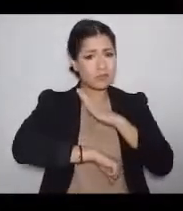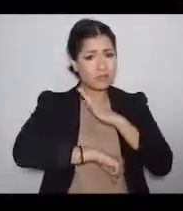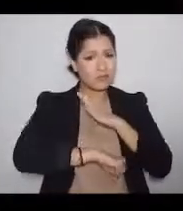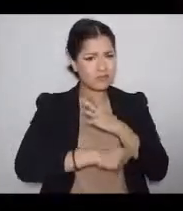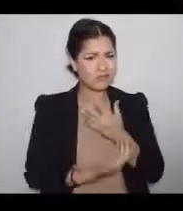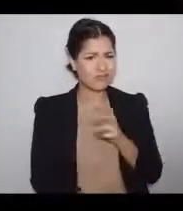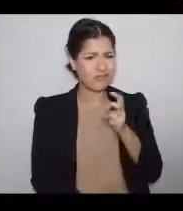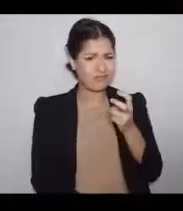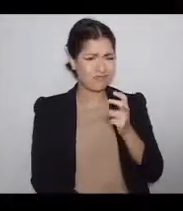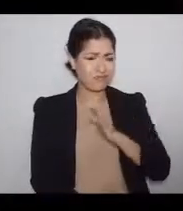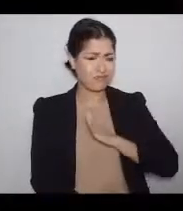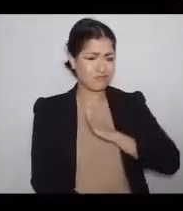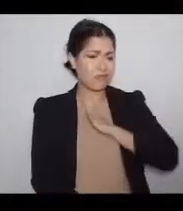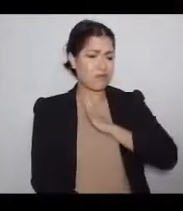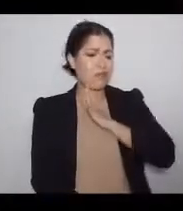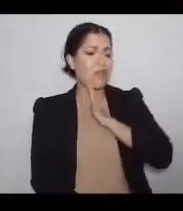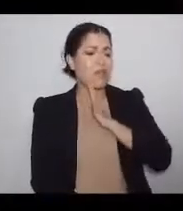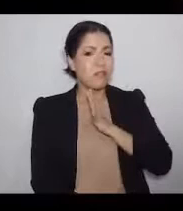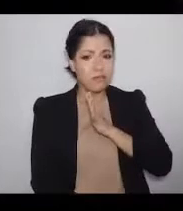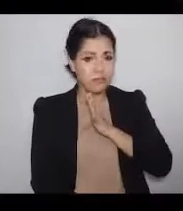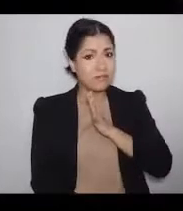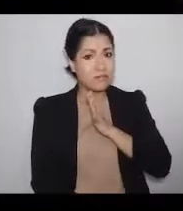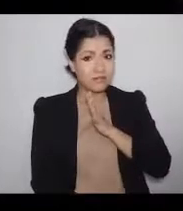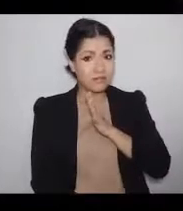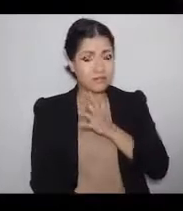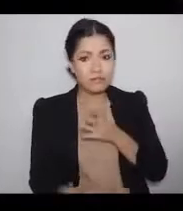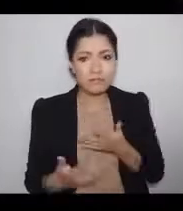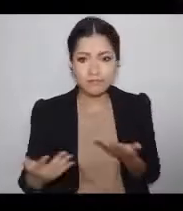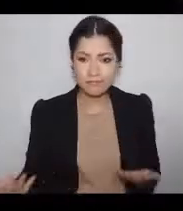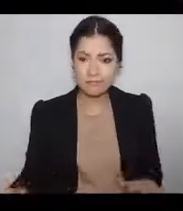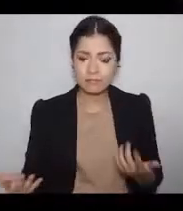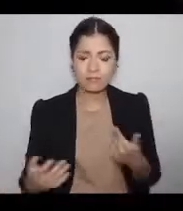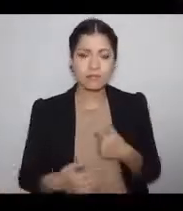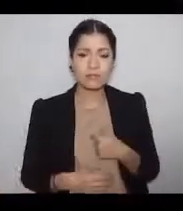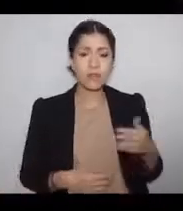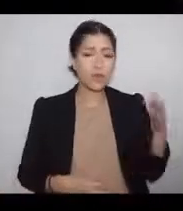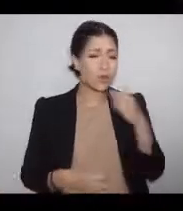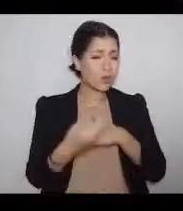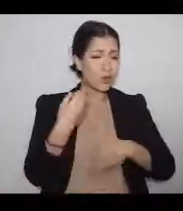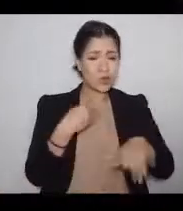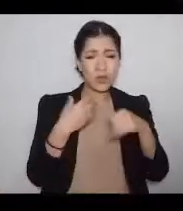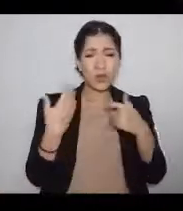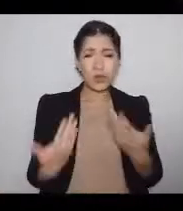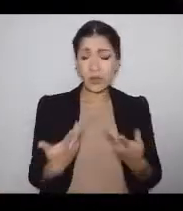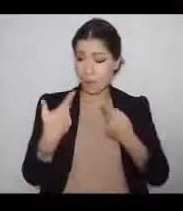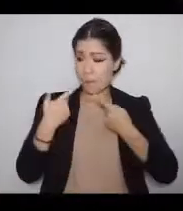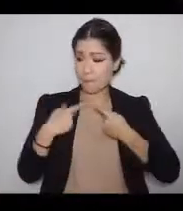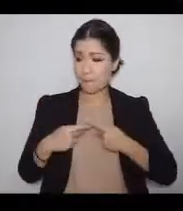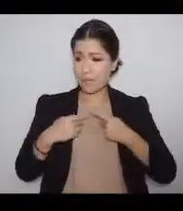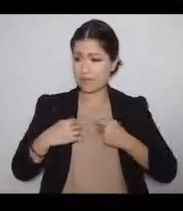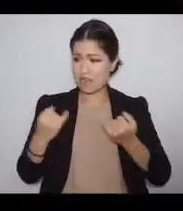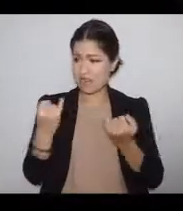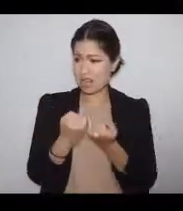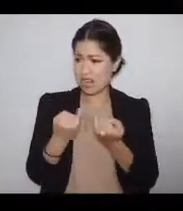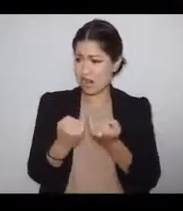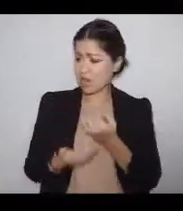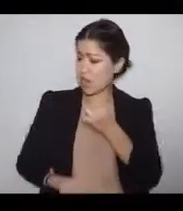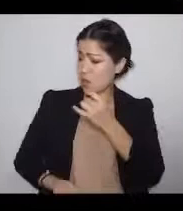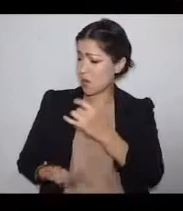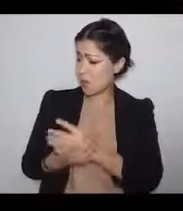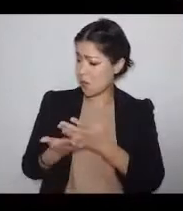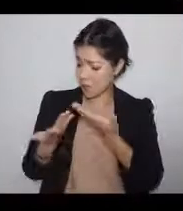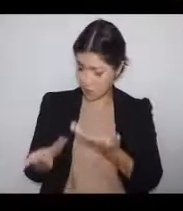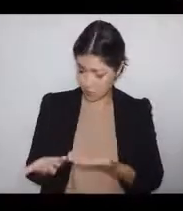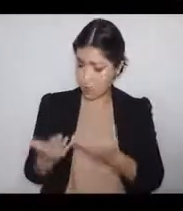no todos podemos darnos el lujo de ser superficiales.